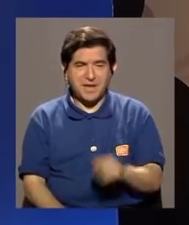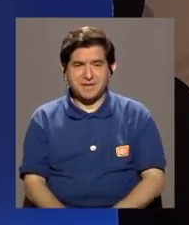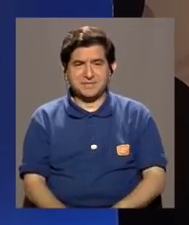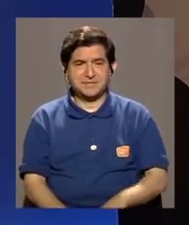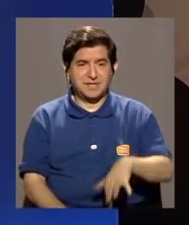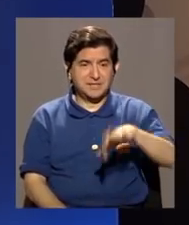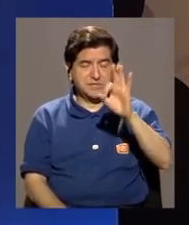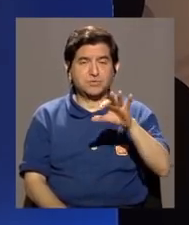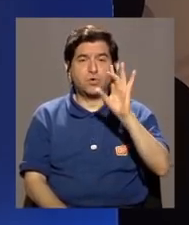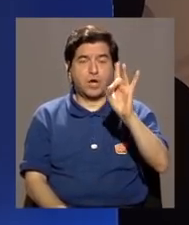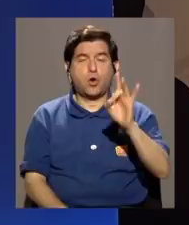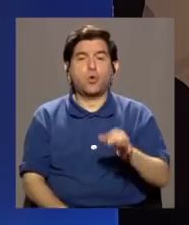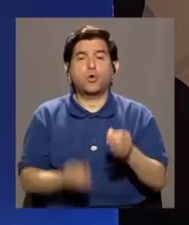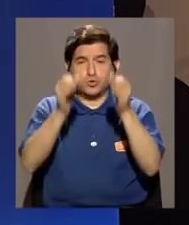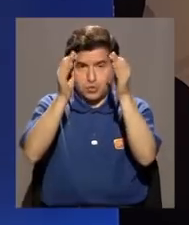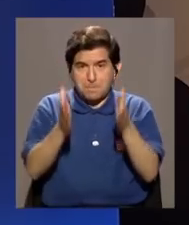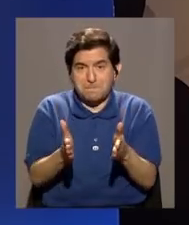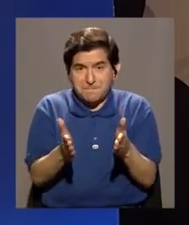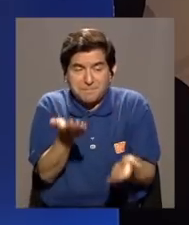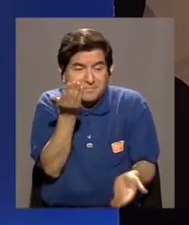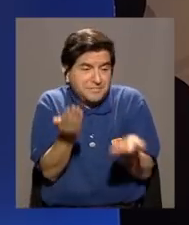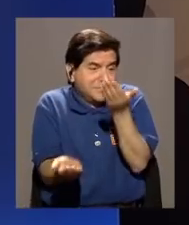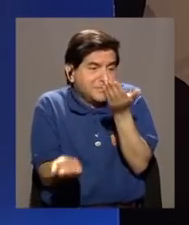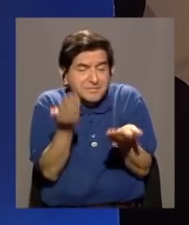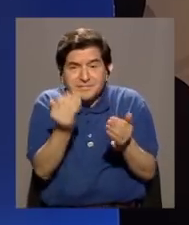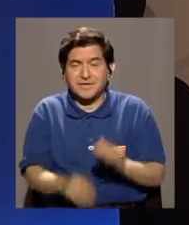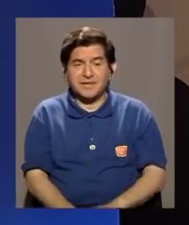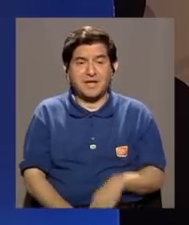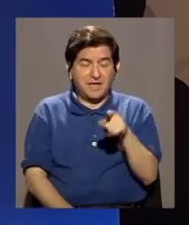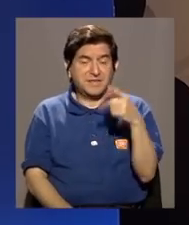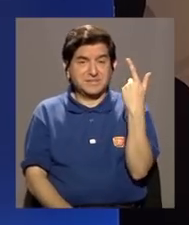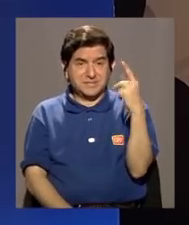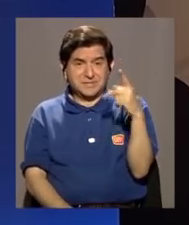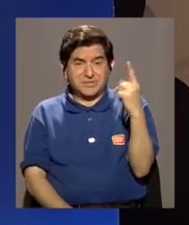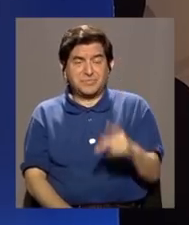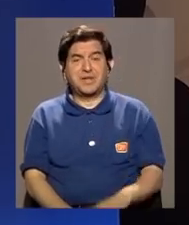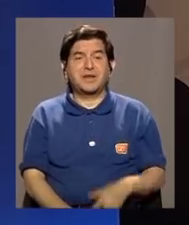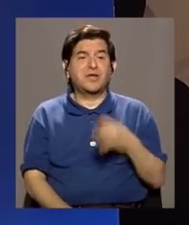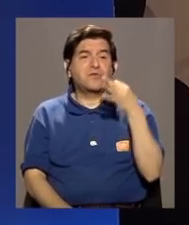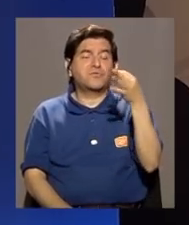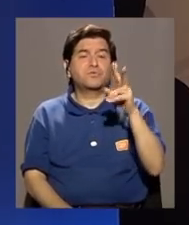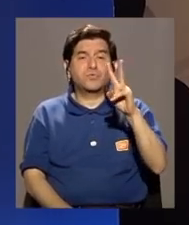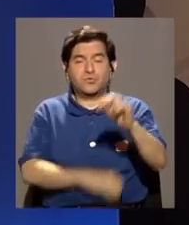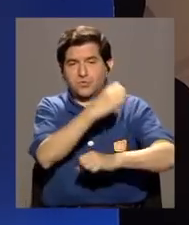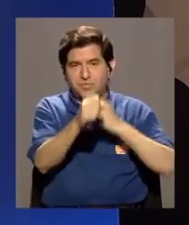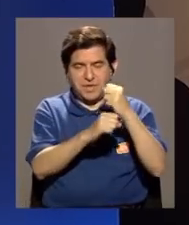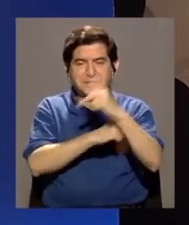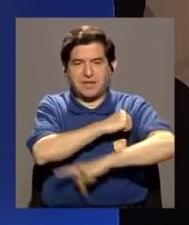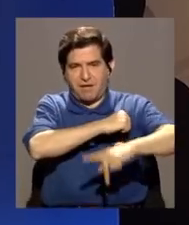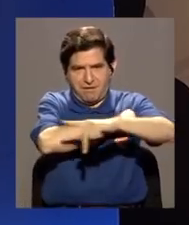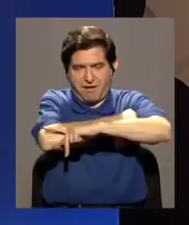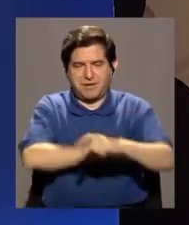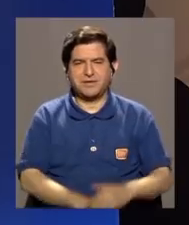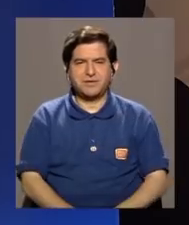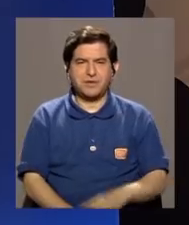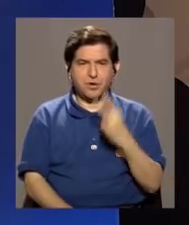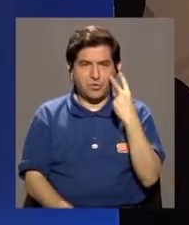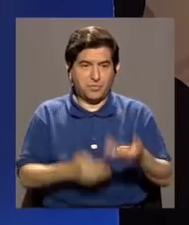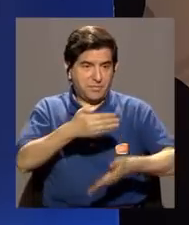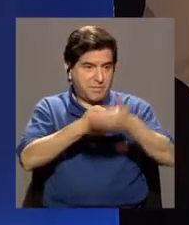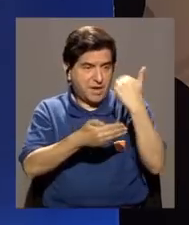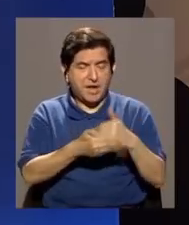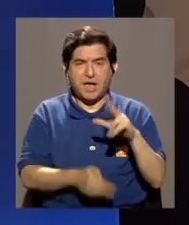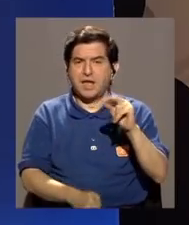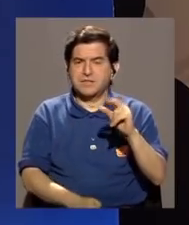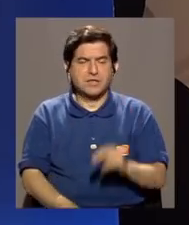se eligen ocho magistrados que posiblemente ponen en peligro los próximos veinte años de este país vean